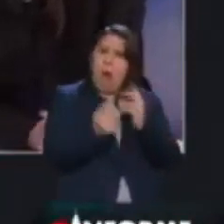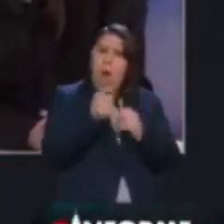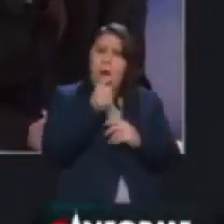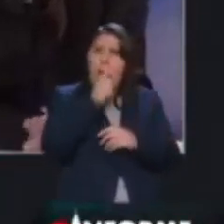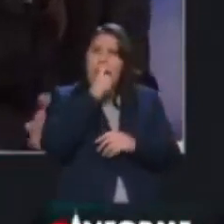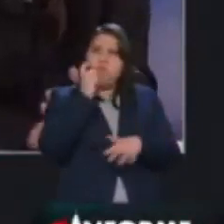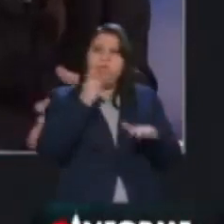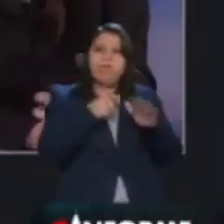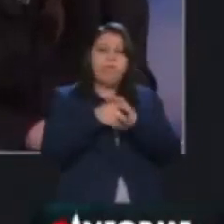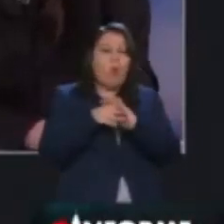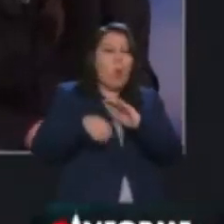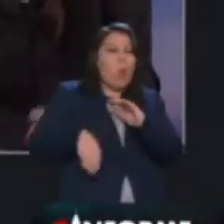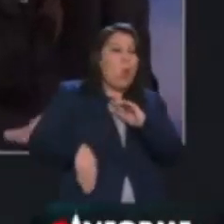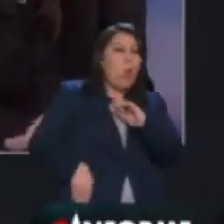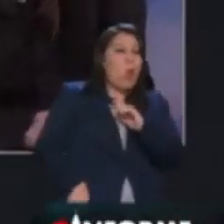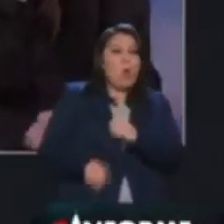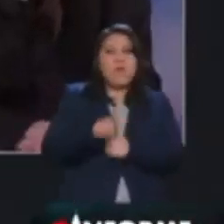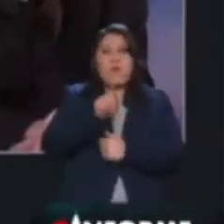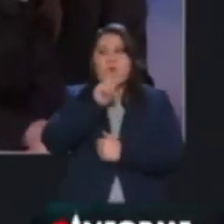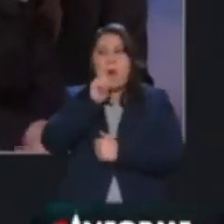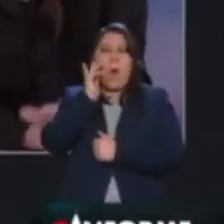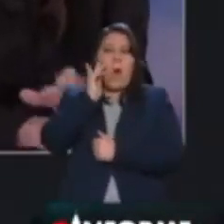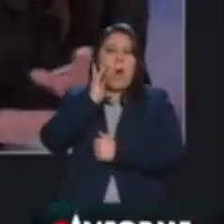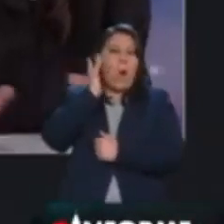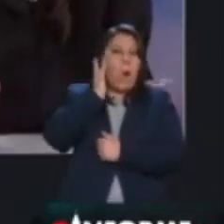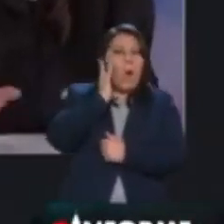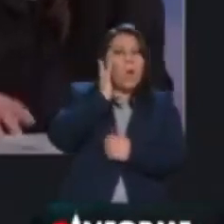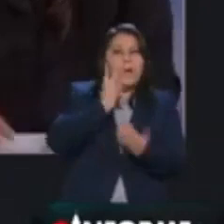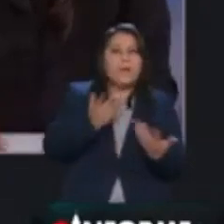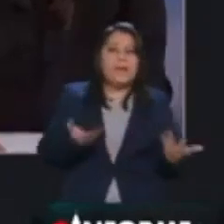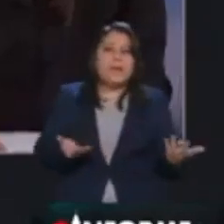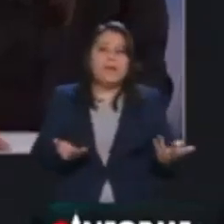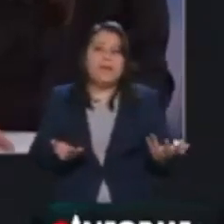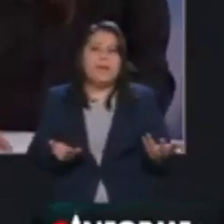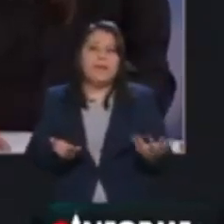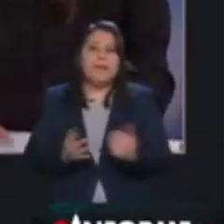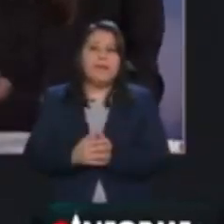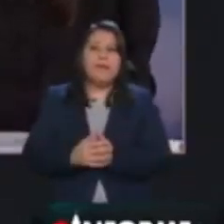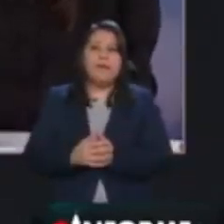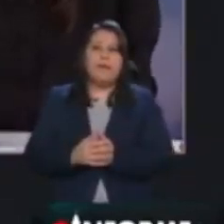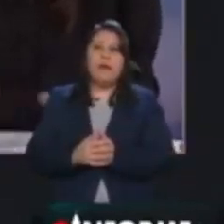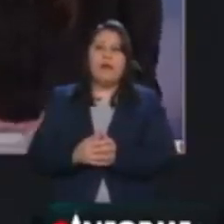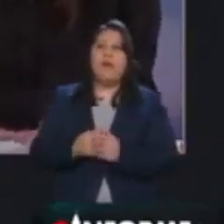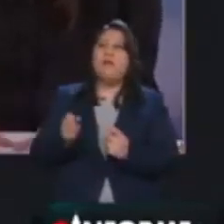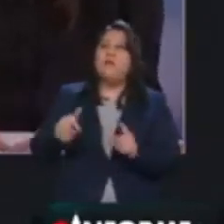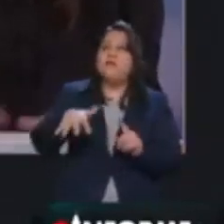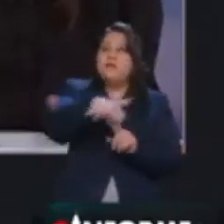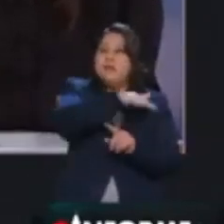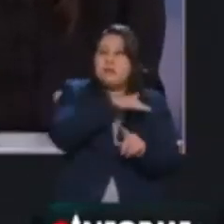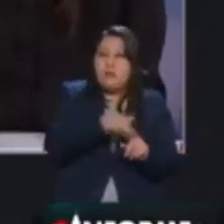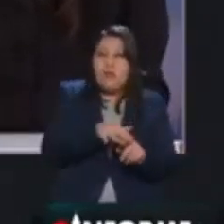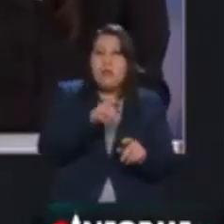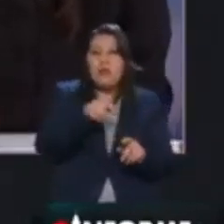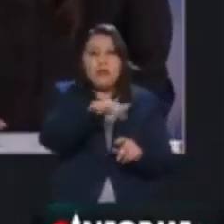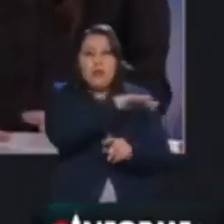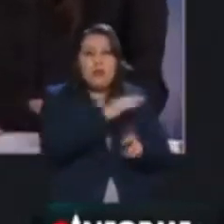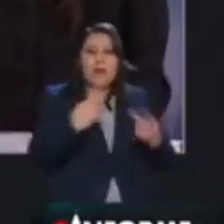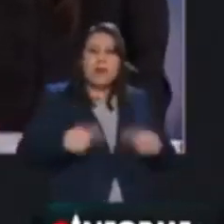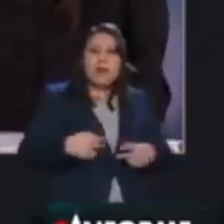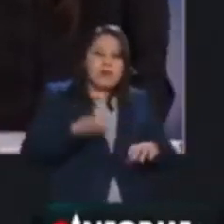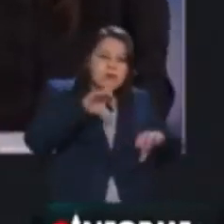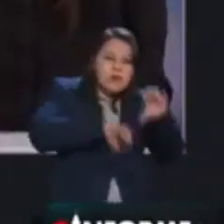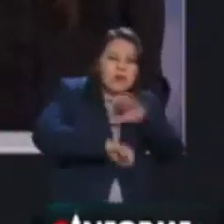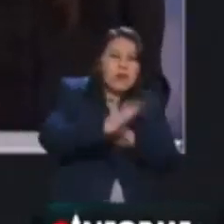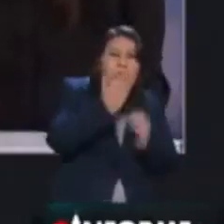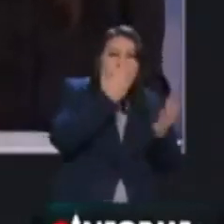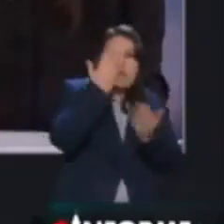debate todo este asunto, sobre todo porque se parte de la premisa de que, digamos, en la academia y en el medio de la ciencia,